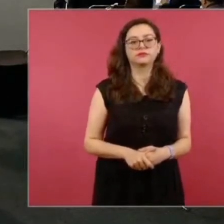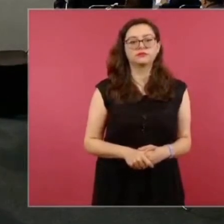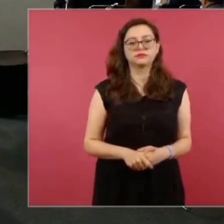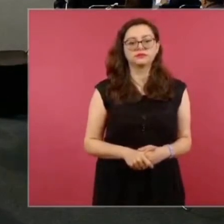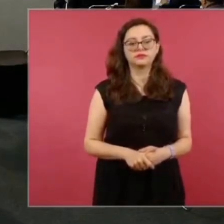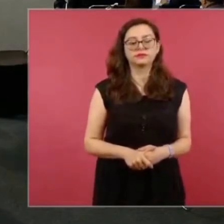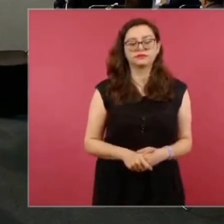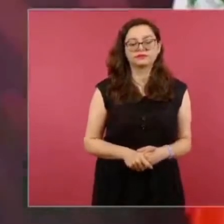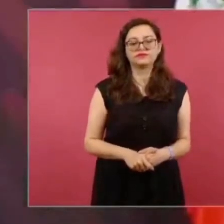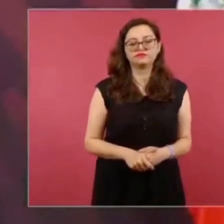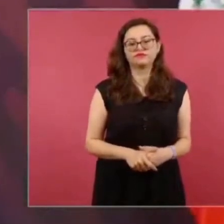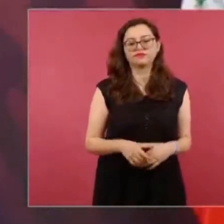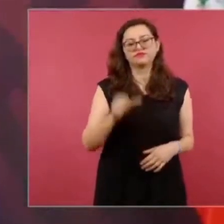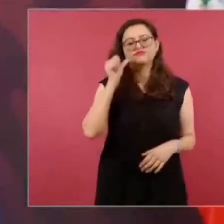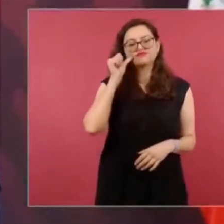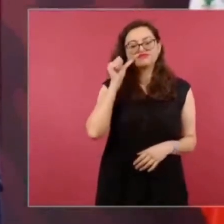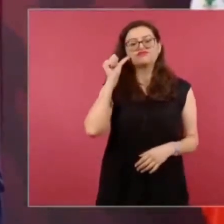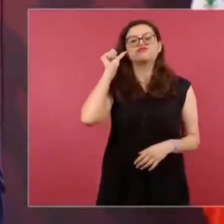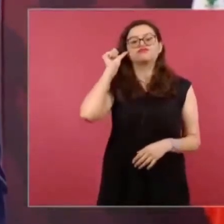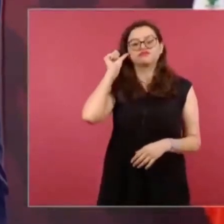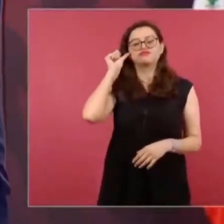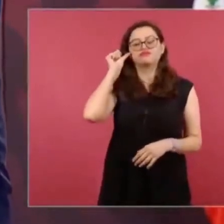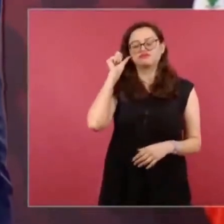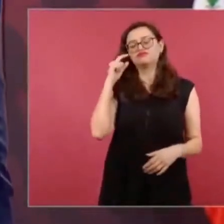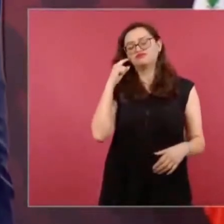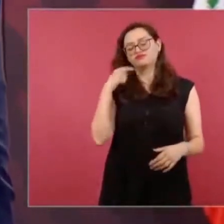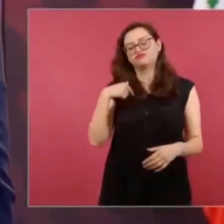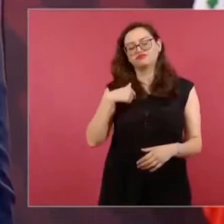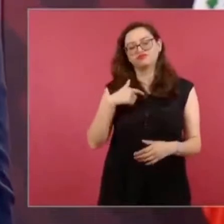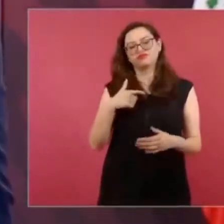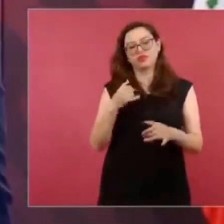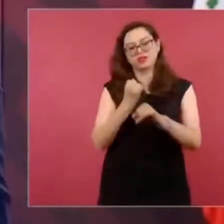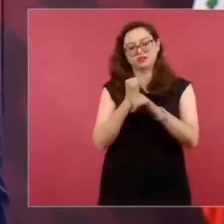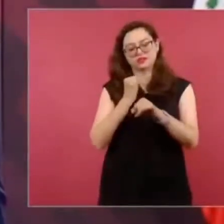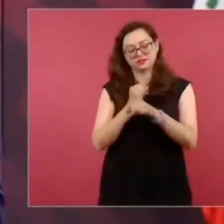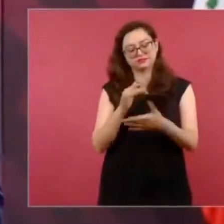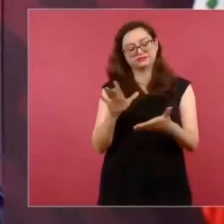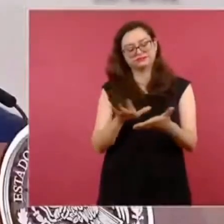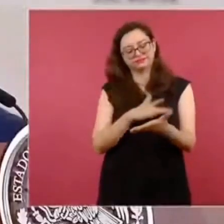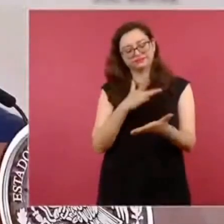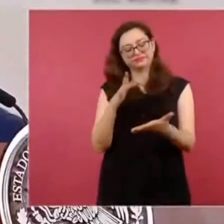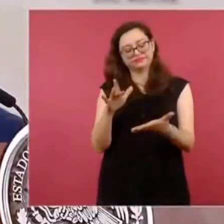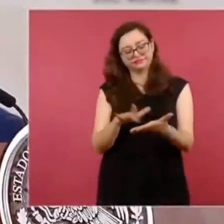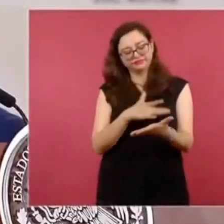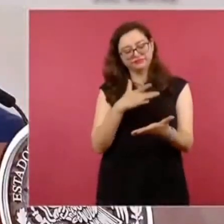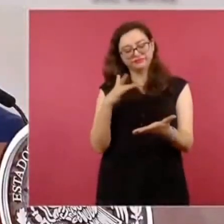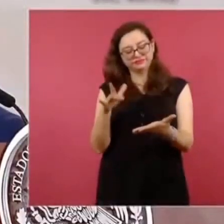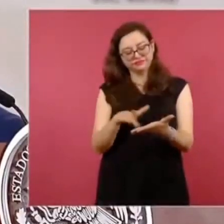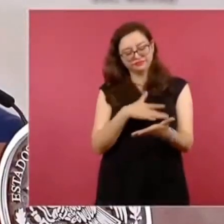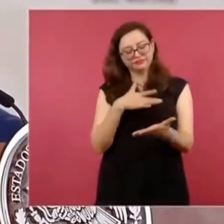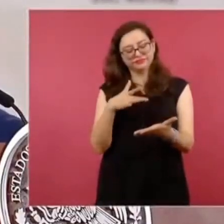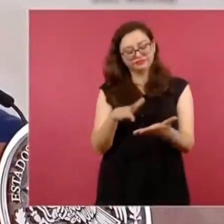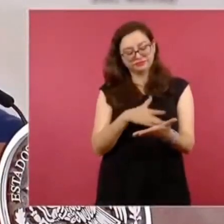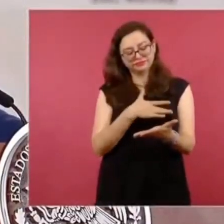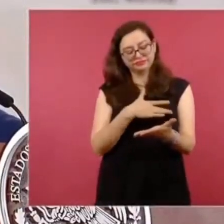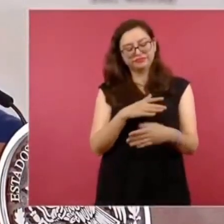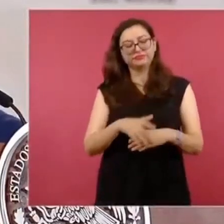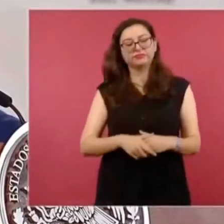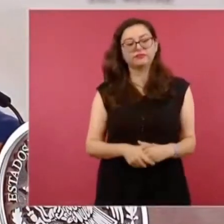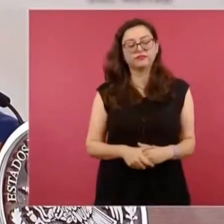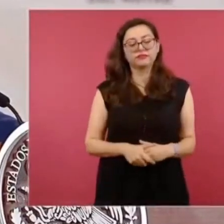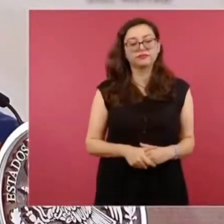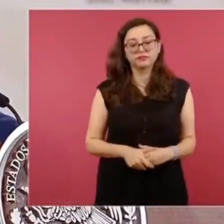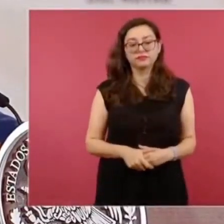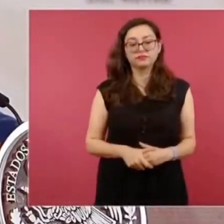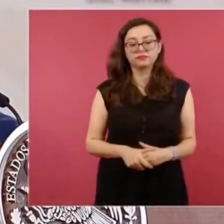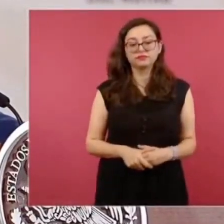las redes y le preguntó un reportero, un conductor. Jaime Núñez en